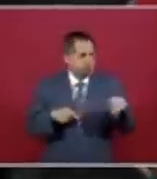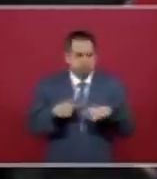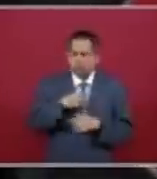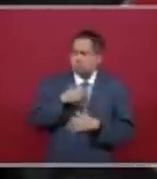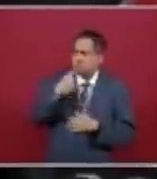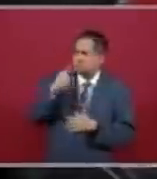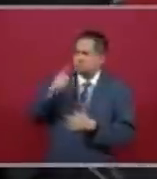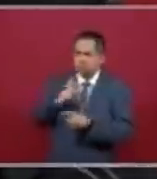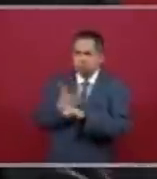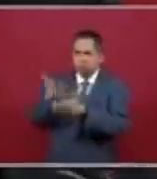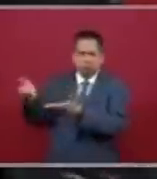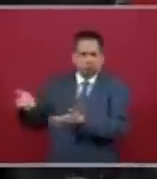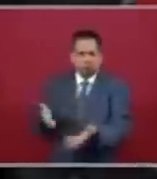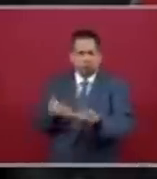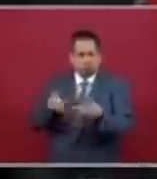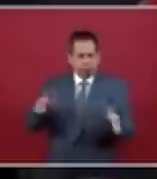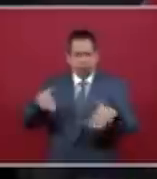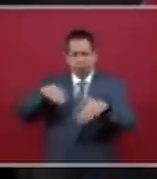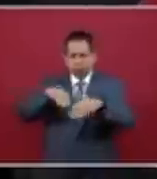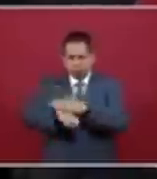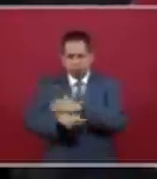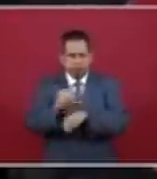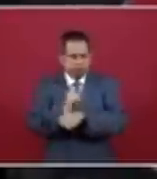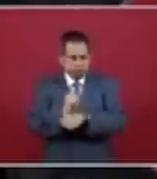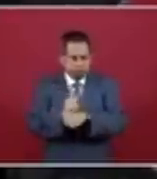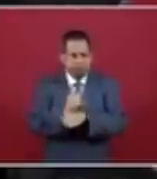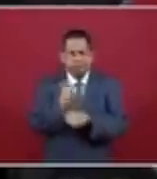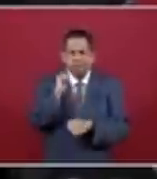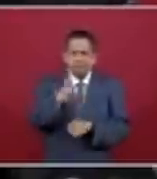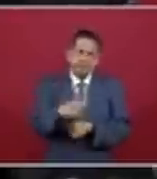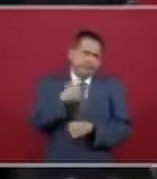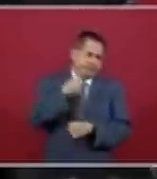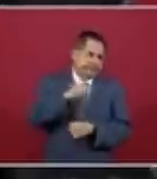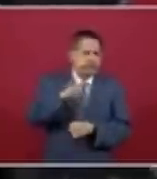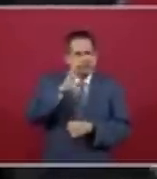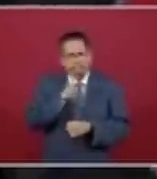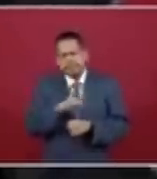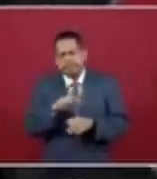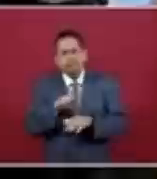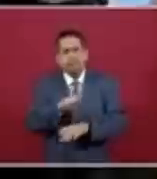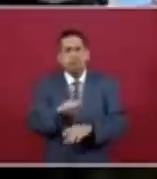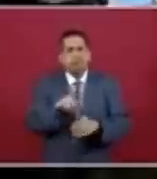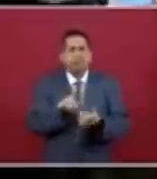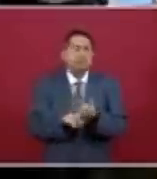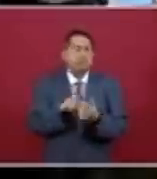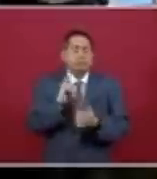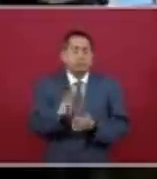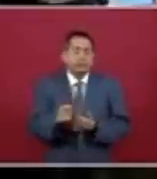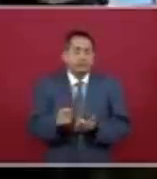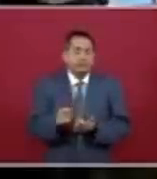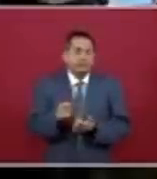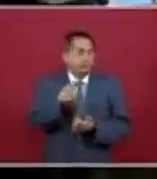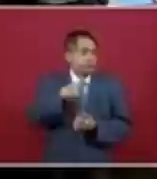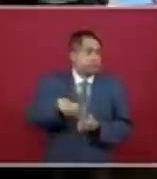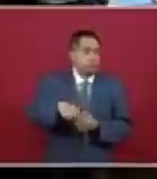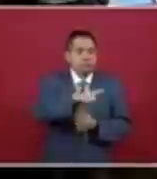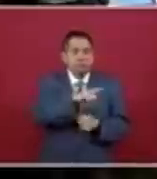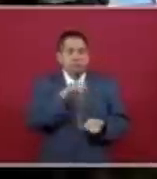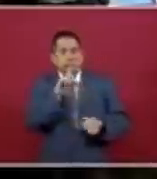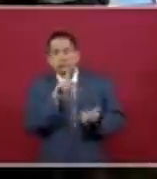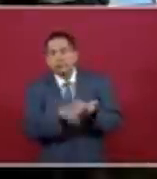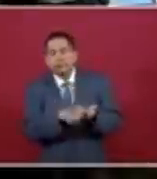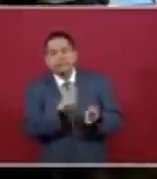se investigue cualquier anomalía, cualquier queja en relación al comportamiento y